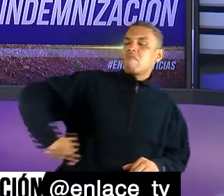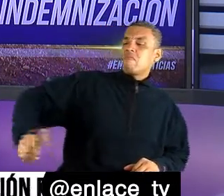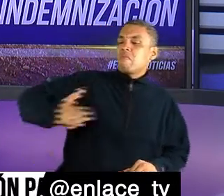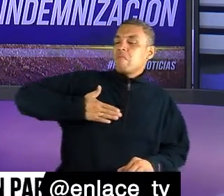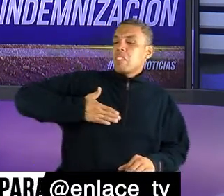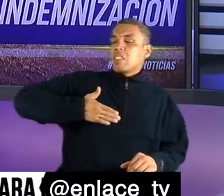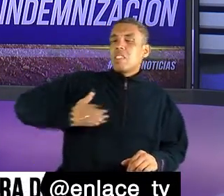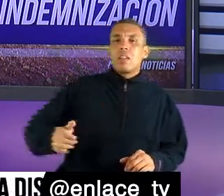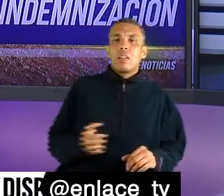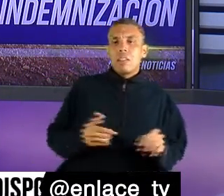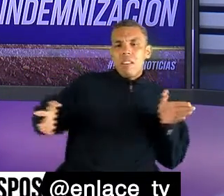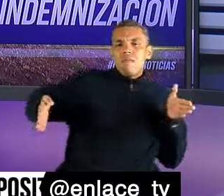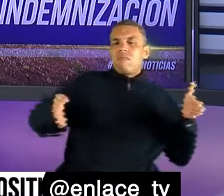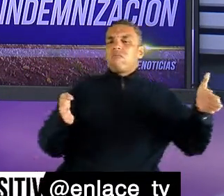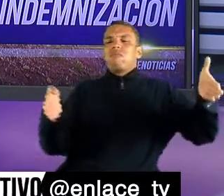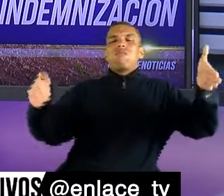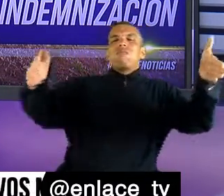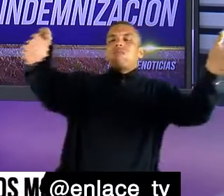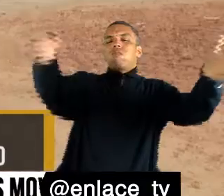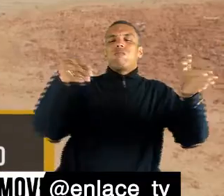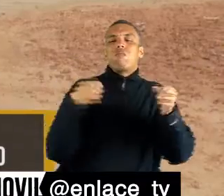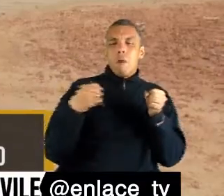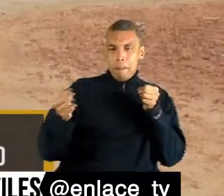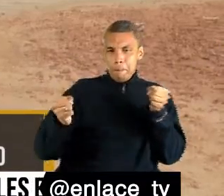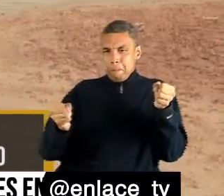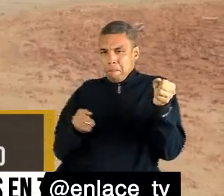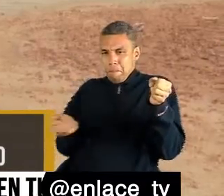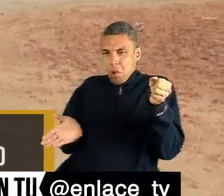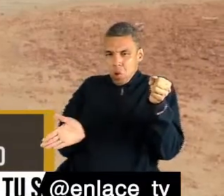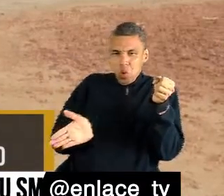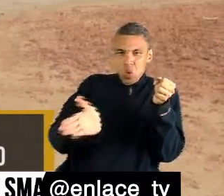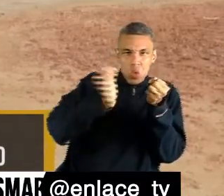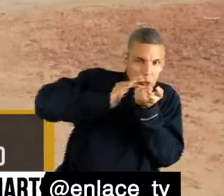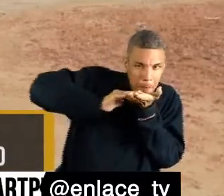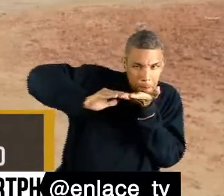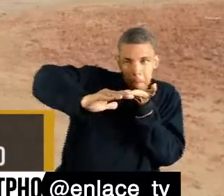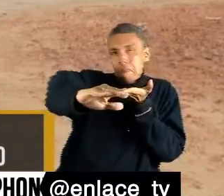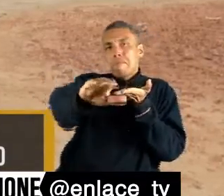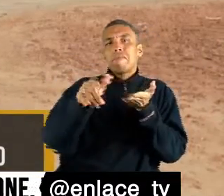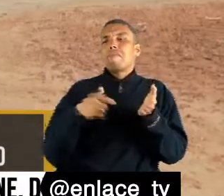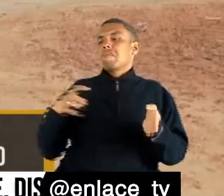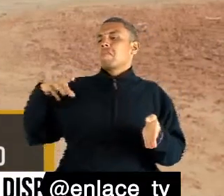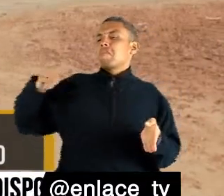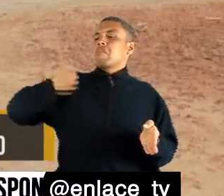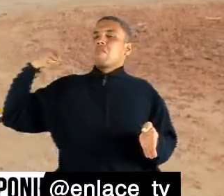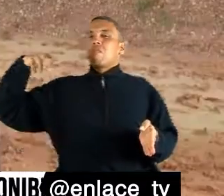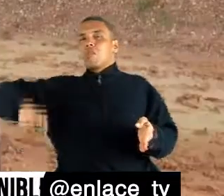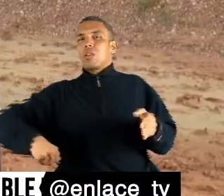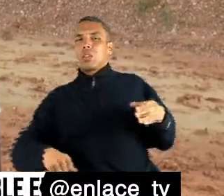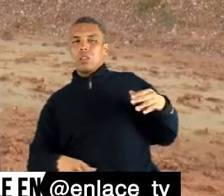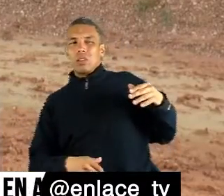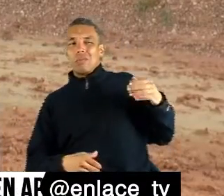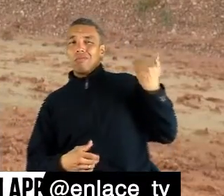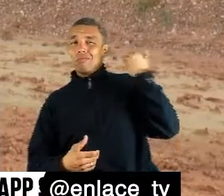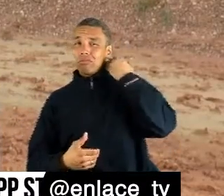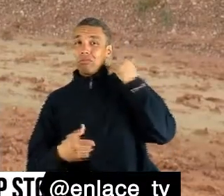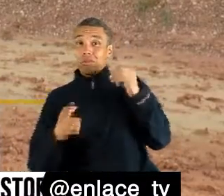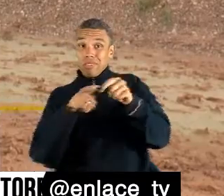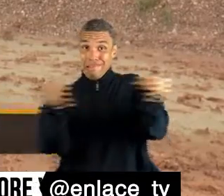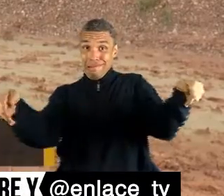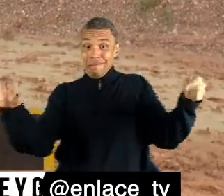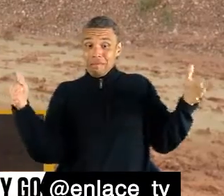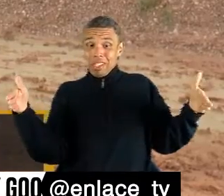su pago sin éxito. Este ciudadano afrodescendiente acudió a Enlace Noticias para hacer visible su situación relacionada con el impacto